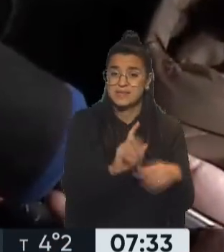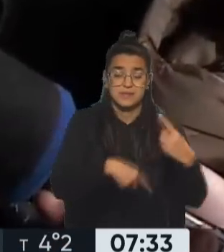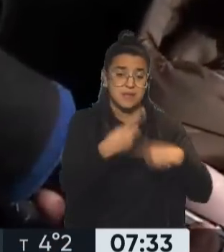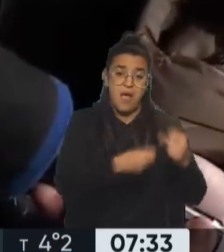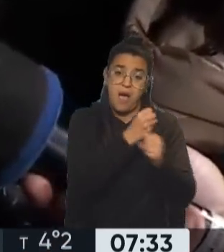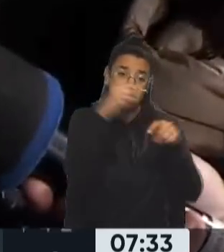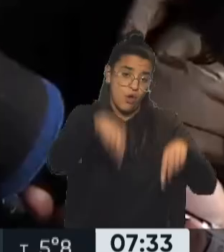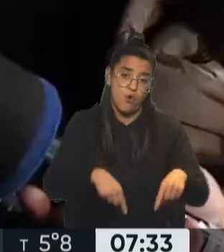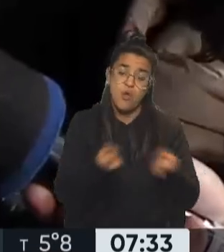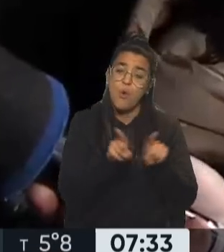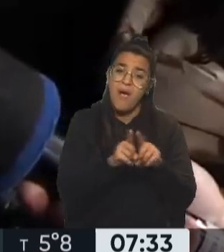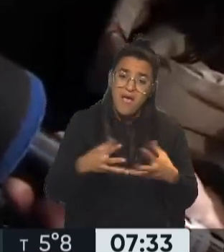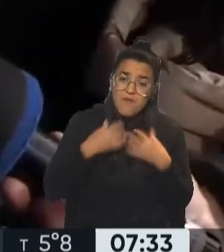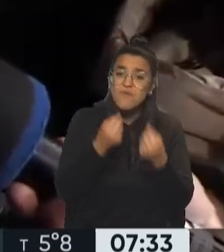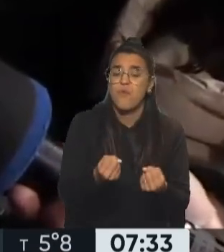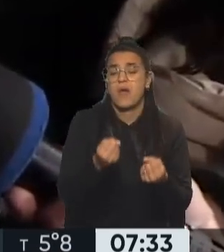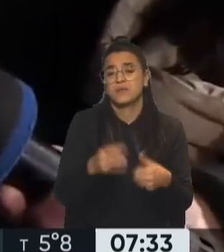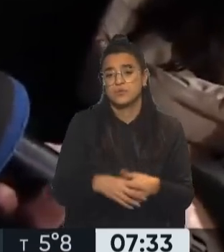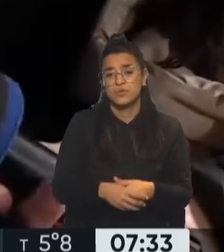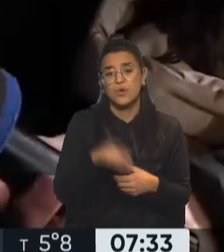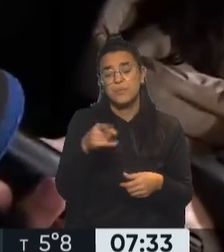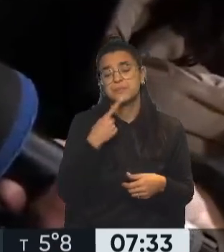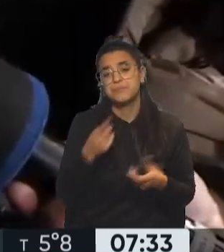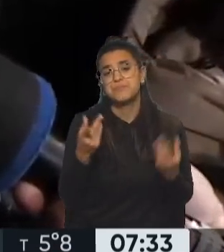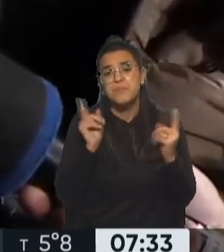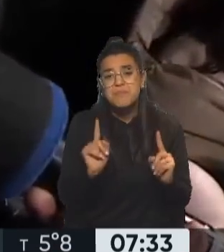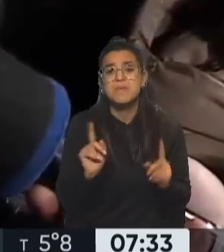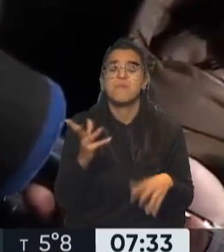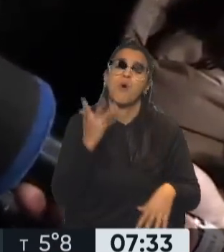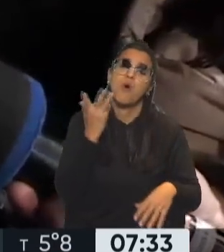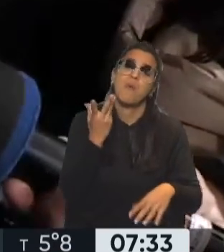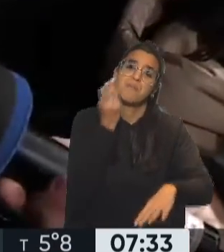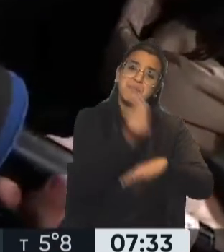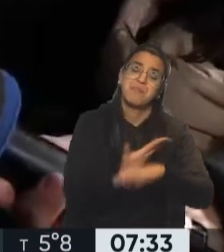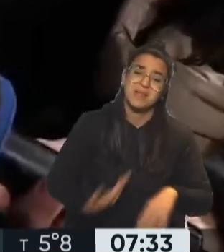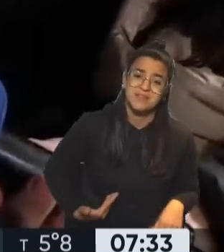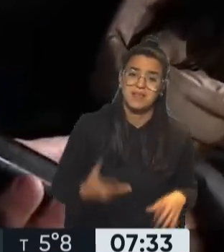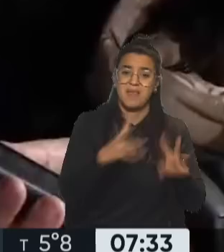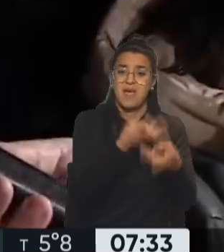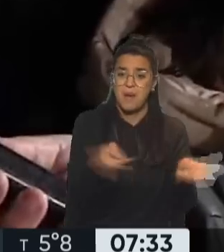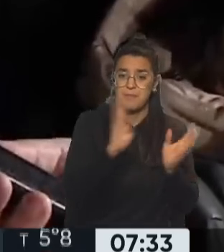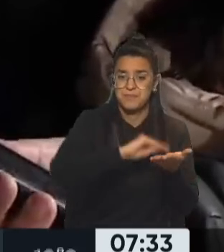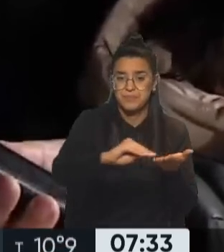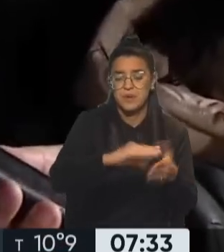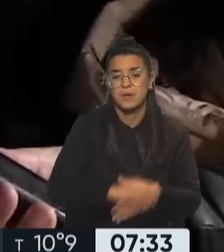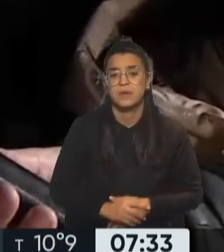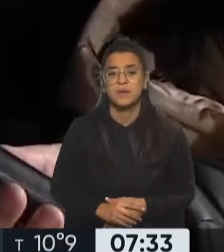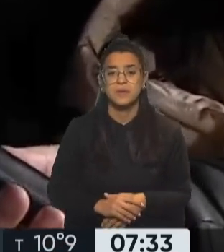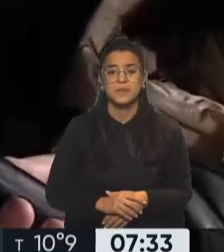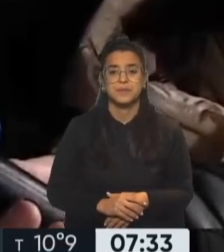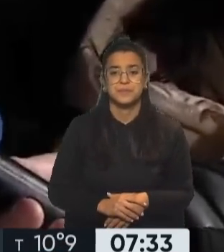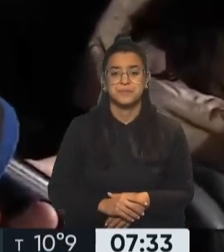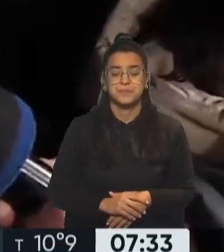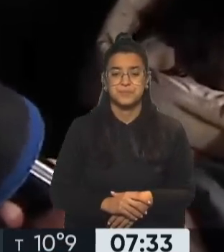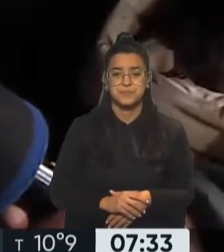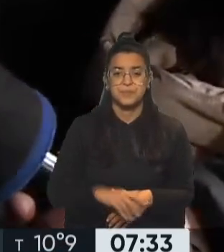hasta ahora con mucho esfuerzo desde el lugar de la presidencia de la Cámara de Diputados. Ministro, ganó la vicepresidenta con esta designación